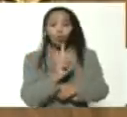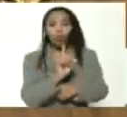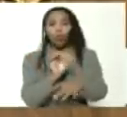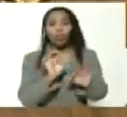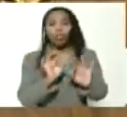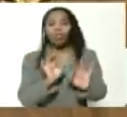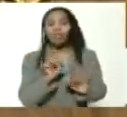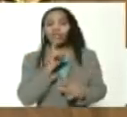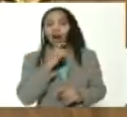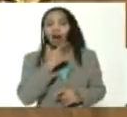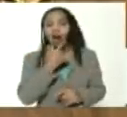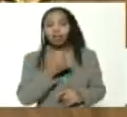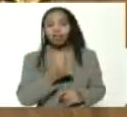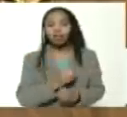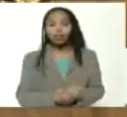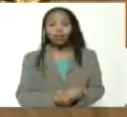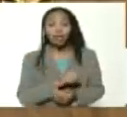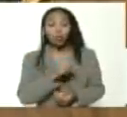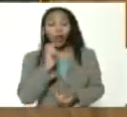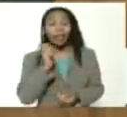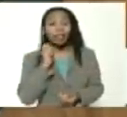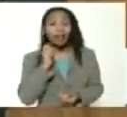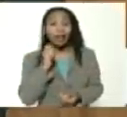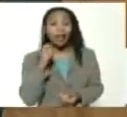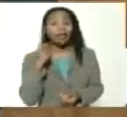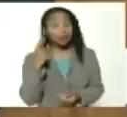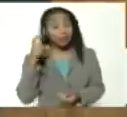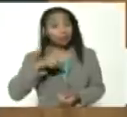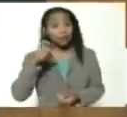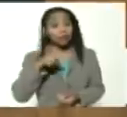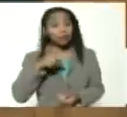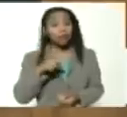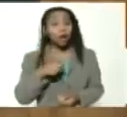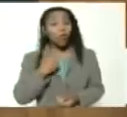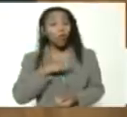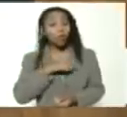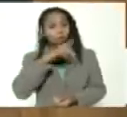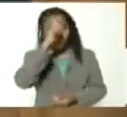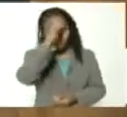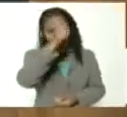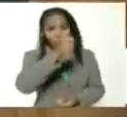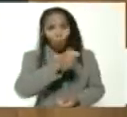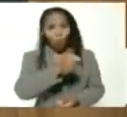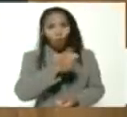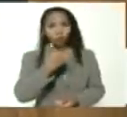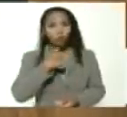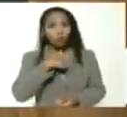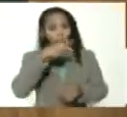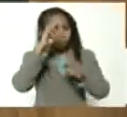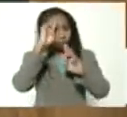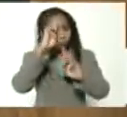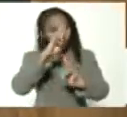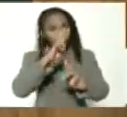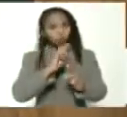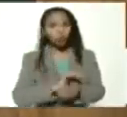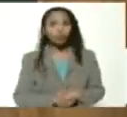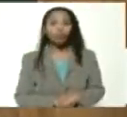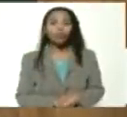fácil. Es una tarea que merece nuestro reconocimiento y nuestro respeto.